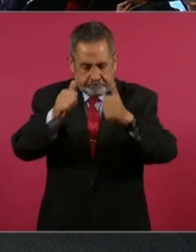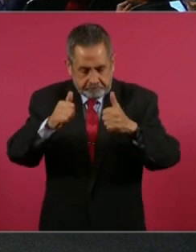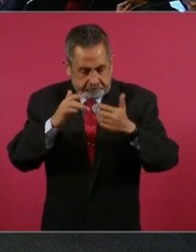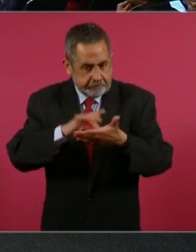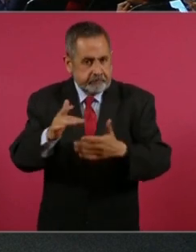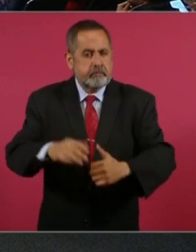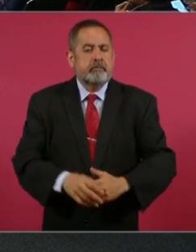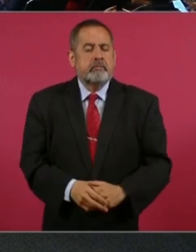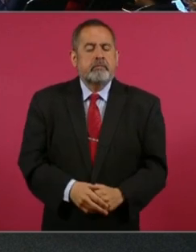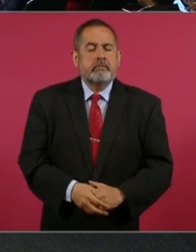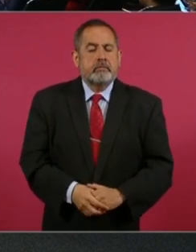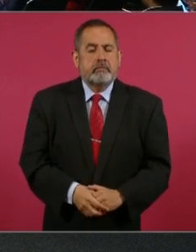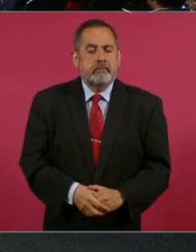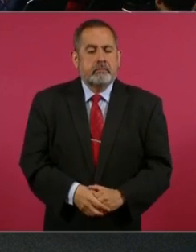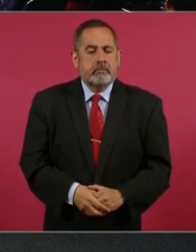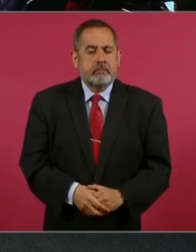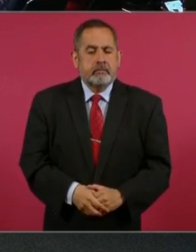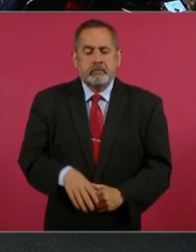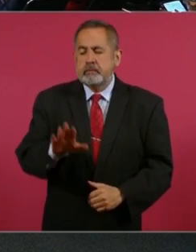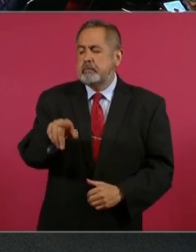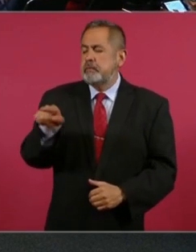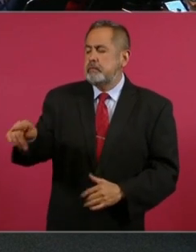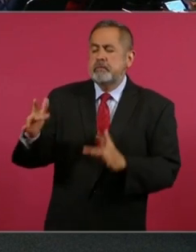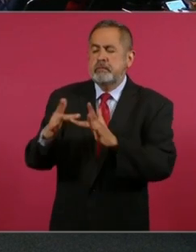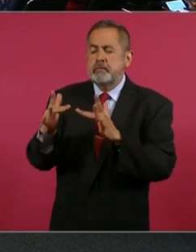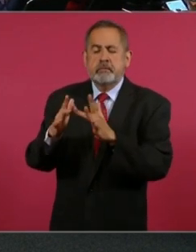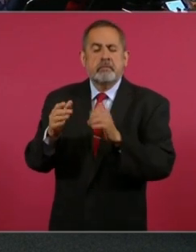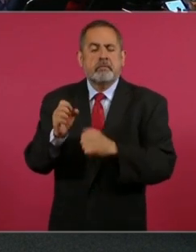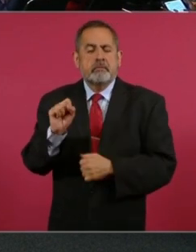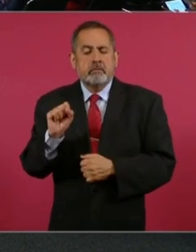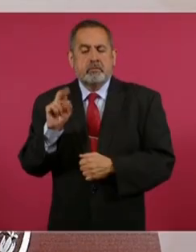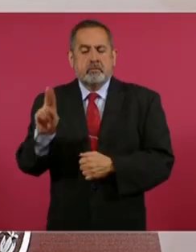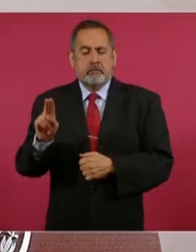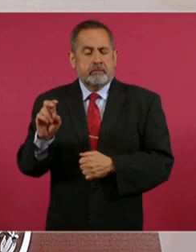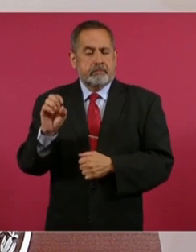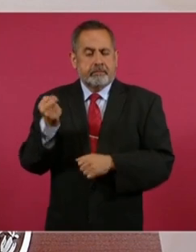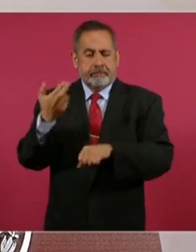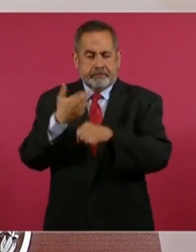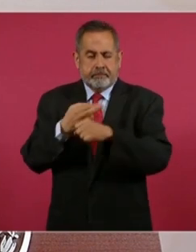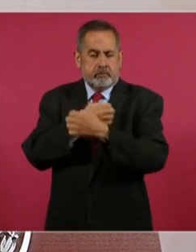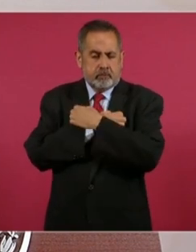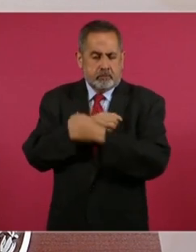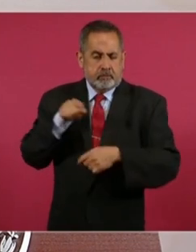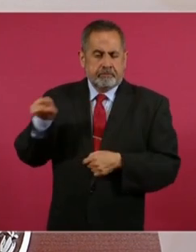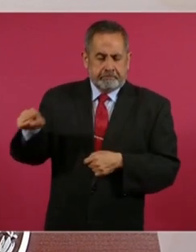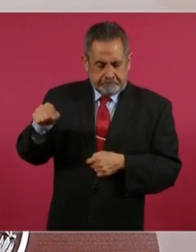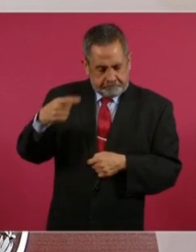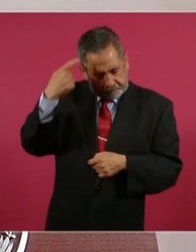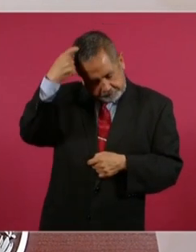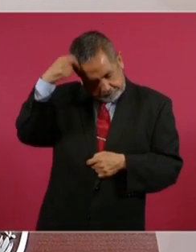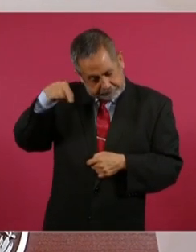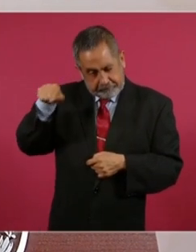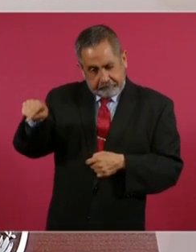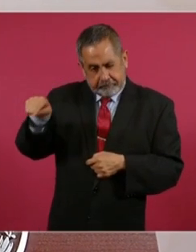agradezco mucho. Esto con el subsecretario de Educación Superior,